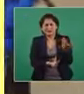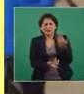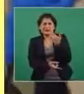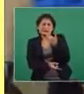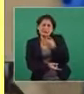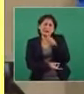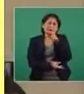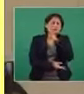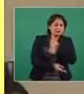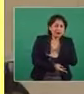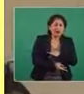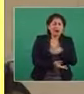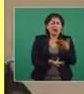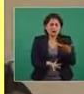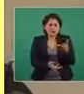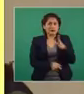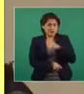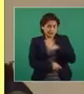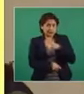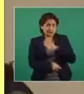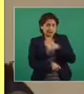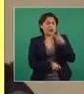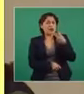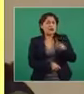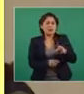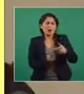pasó hace muchos años, presidente, hace muchos siglos.